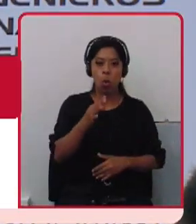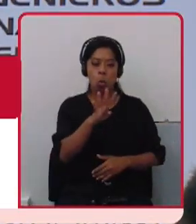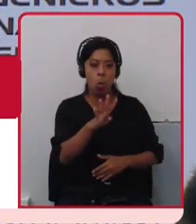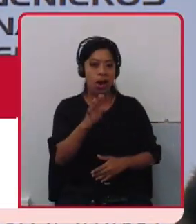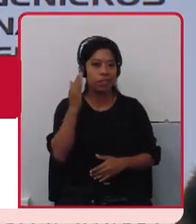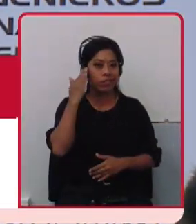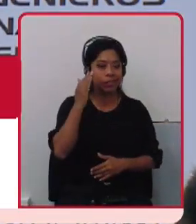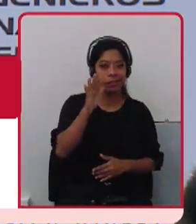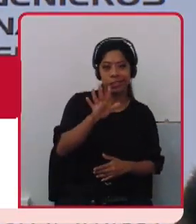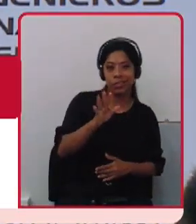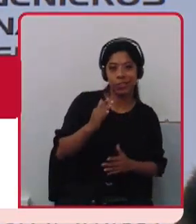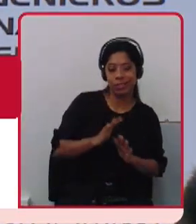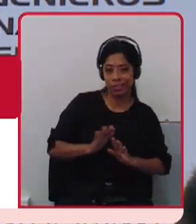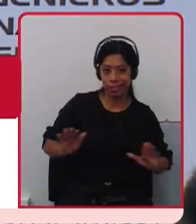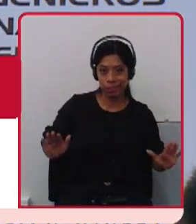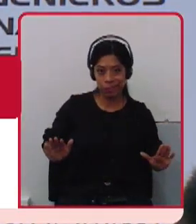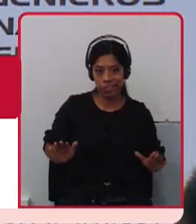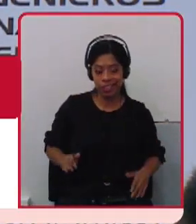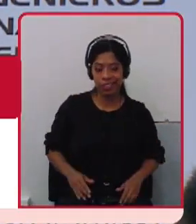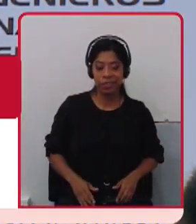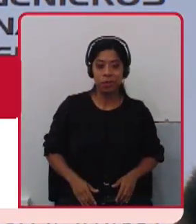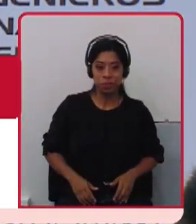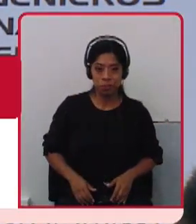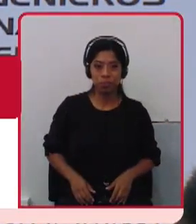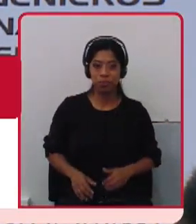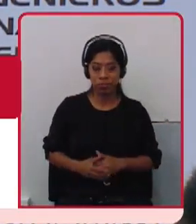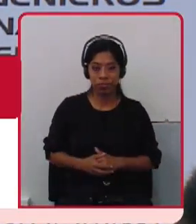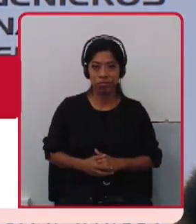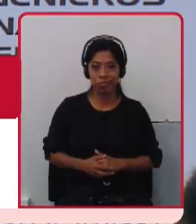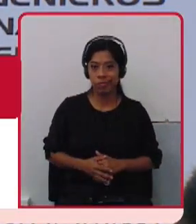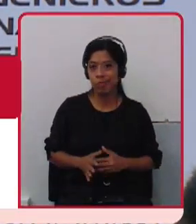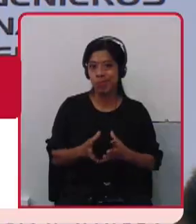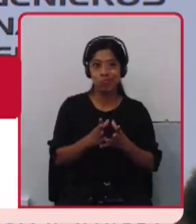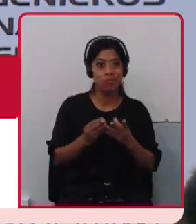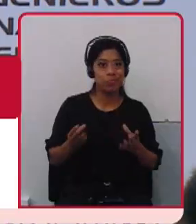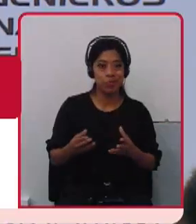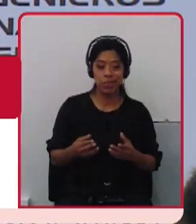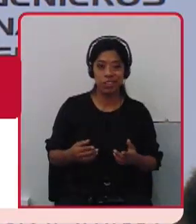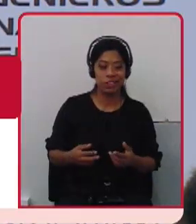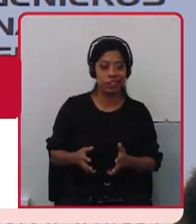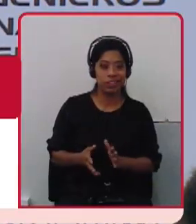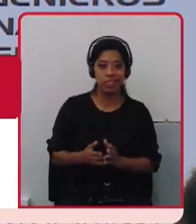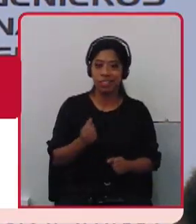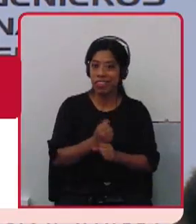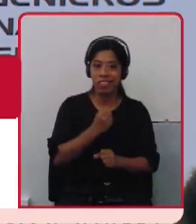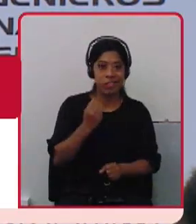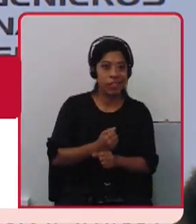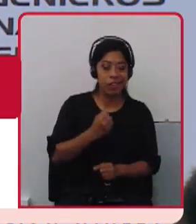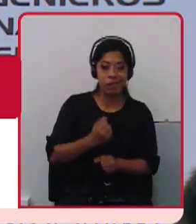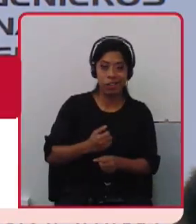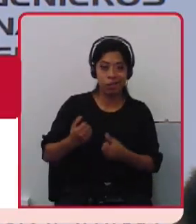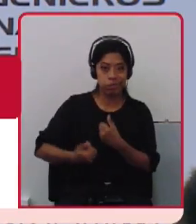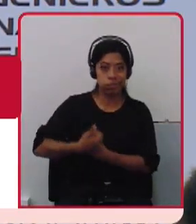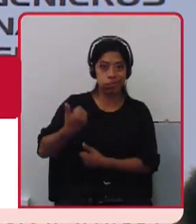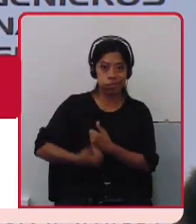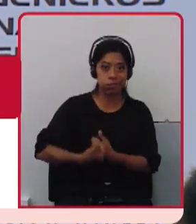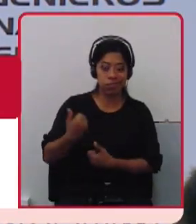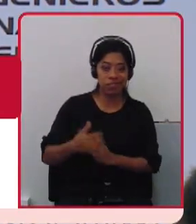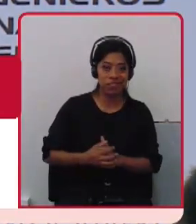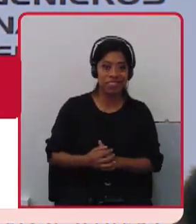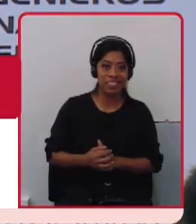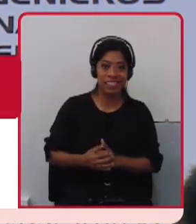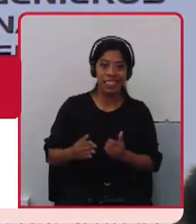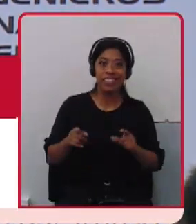7 días, con una alta implicancia de trabajos críticos